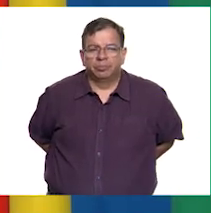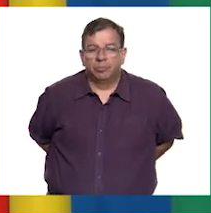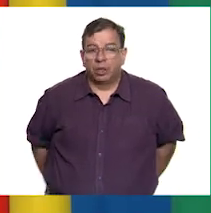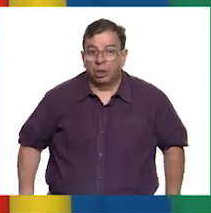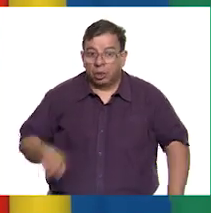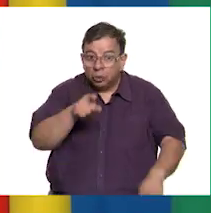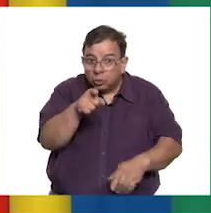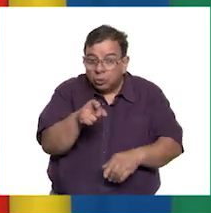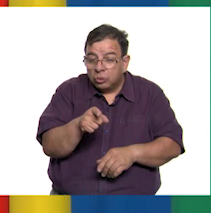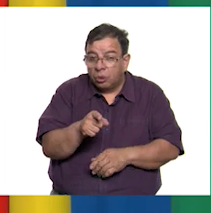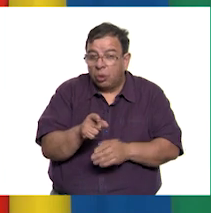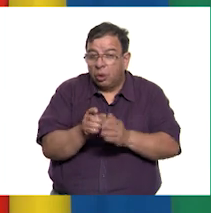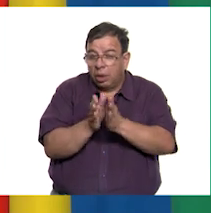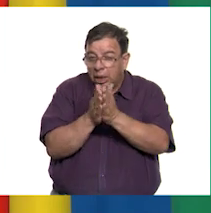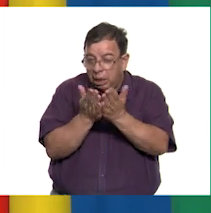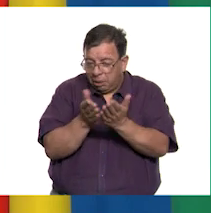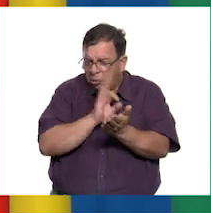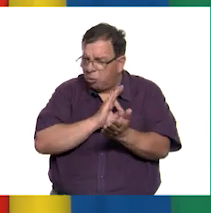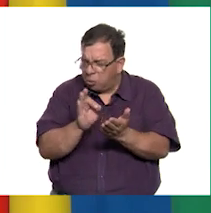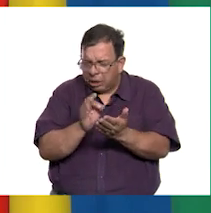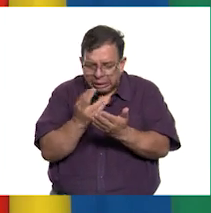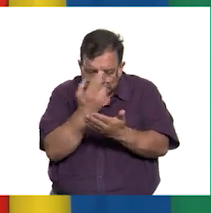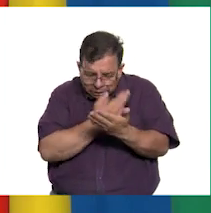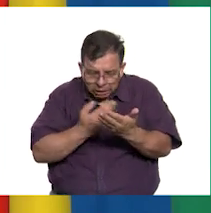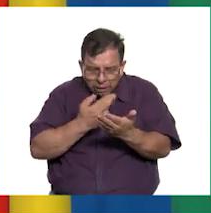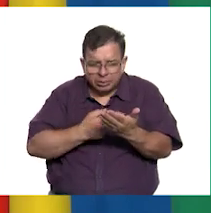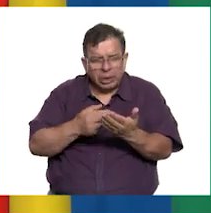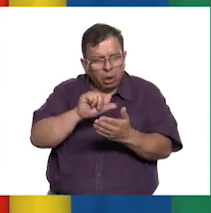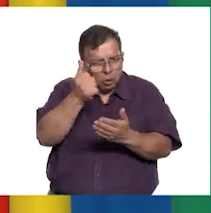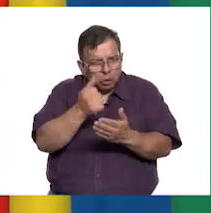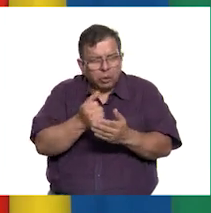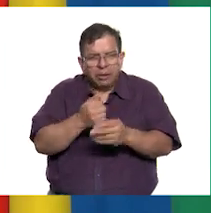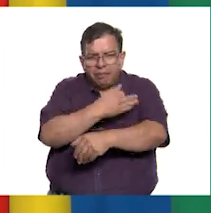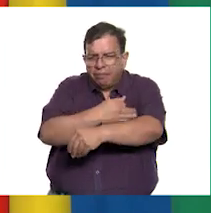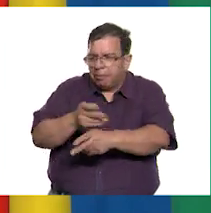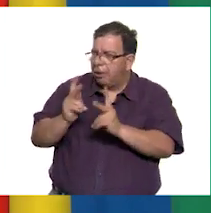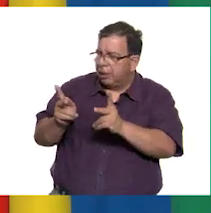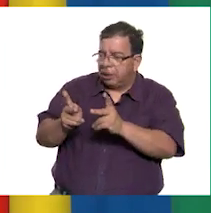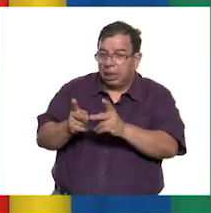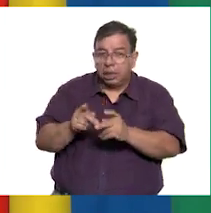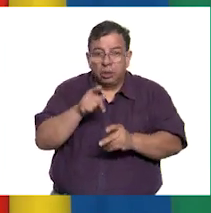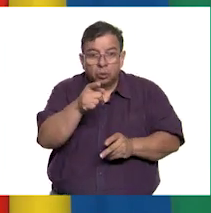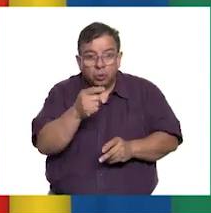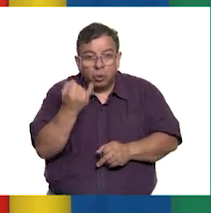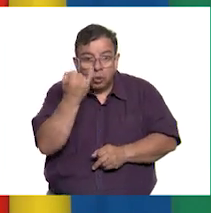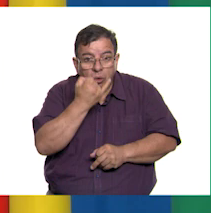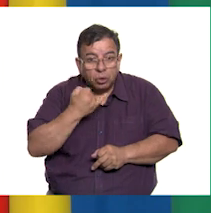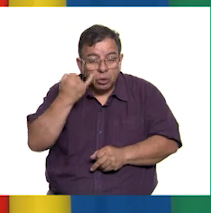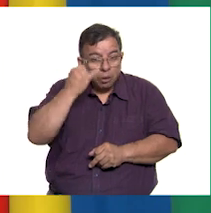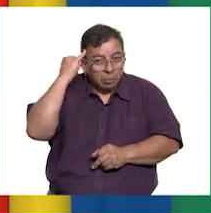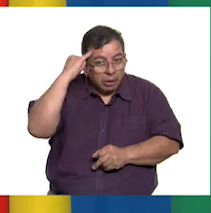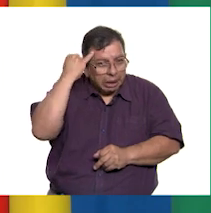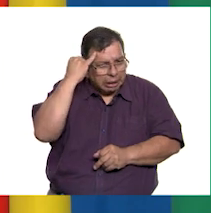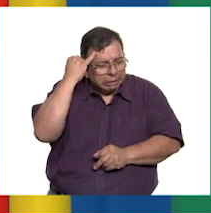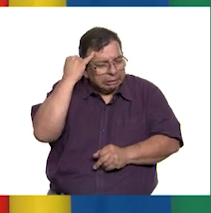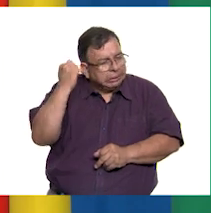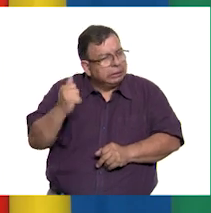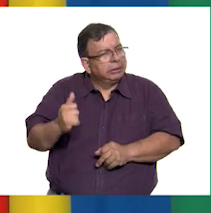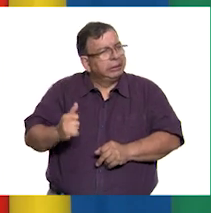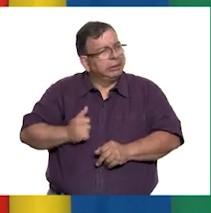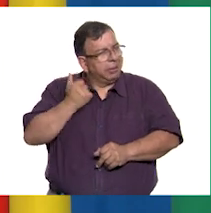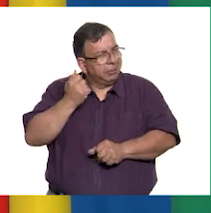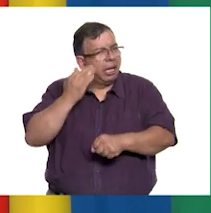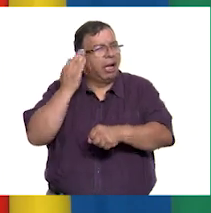Si te es posible, consulta otros libros y comenta el tema de hoy con tu familia. Si tienes la fortuna de hablar una lengua indígena, aprovecha también